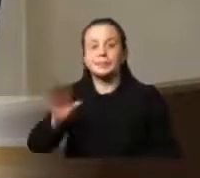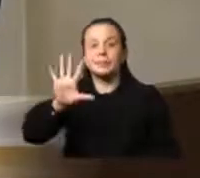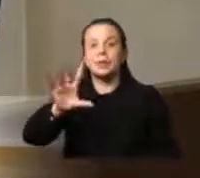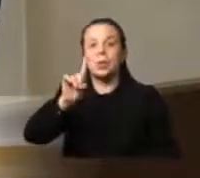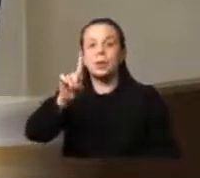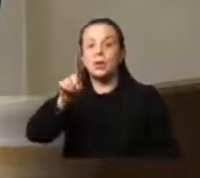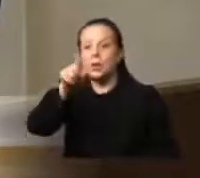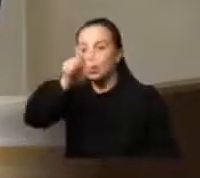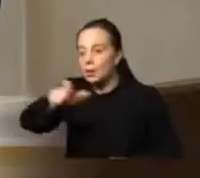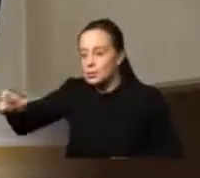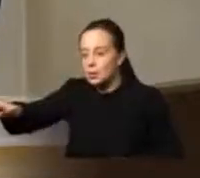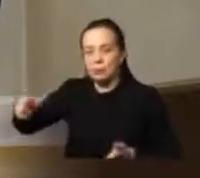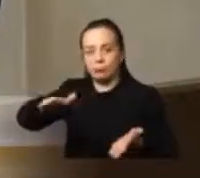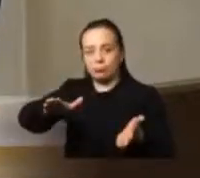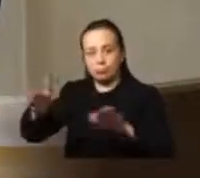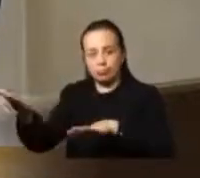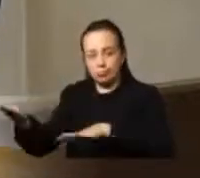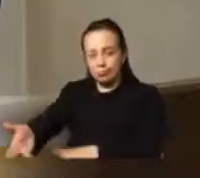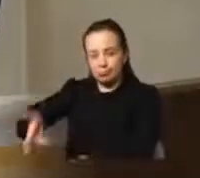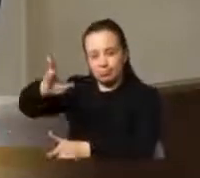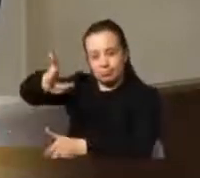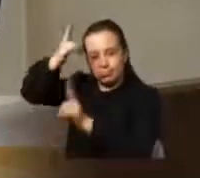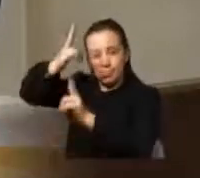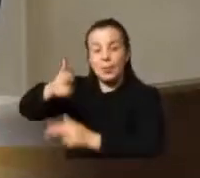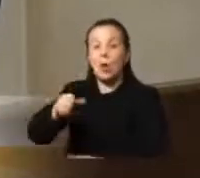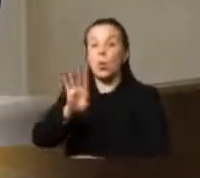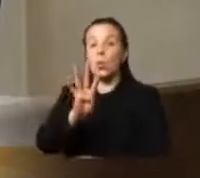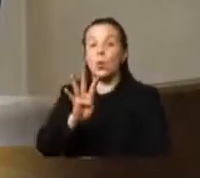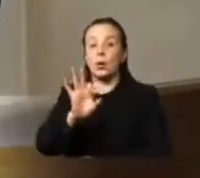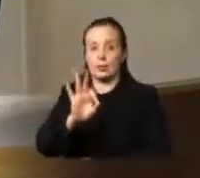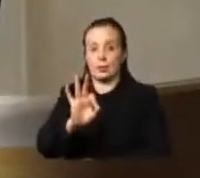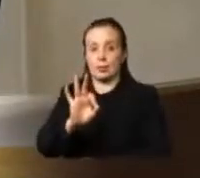51 asesinatos, 43 de ellos